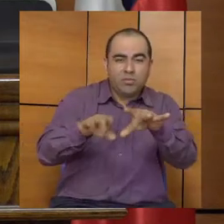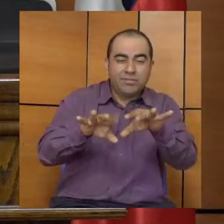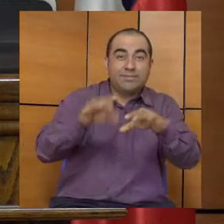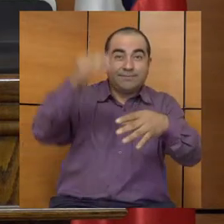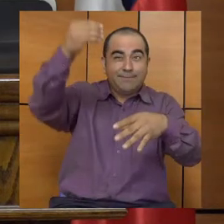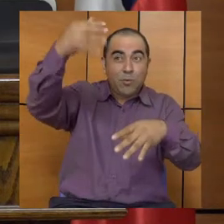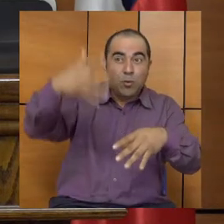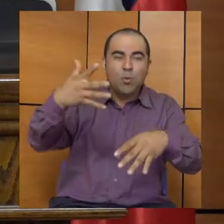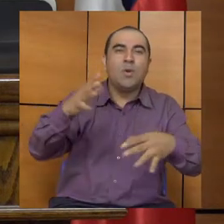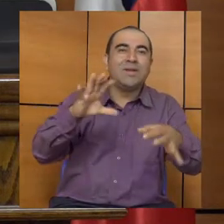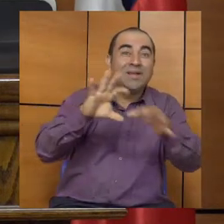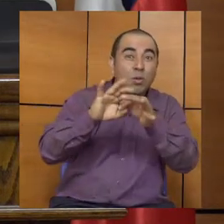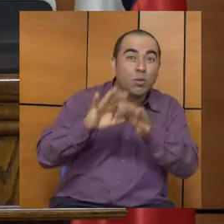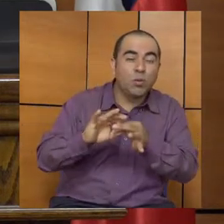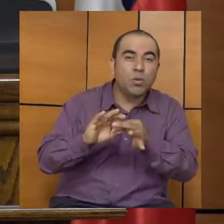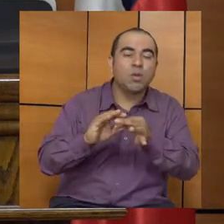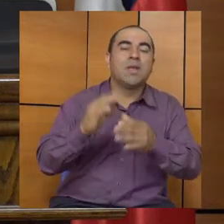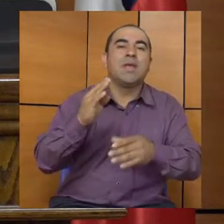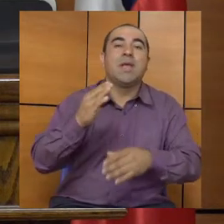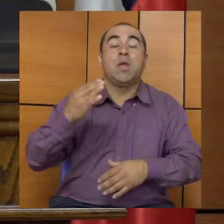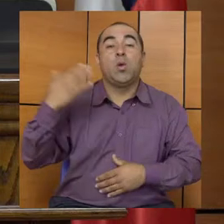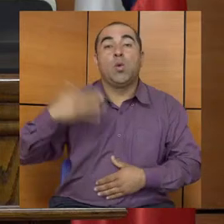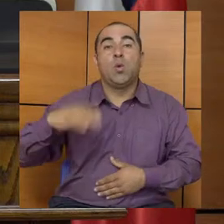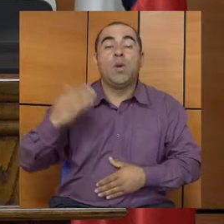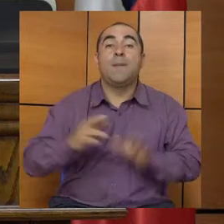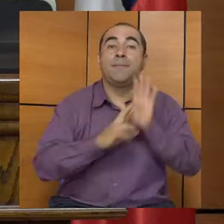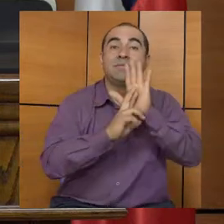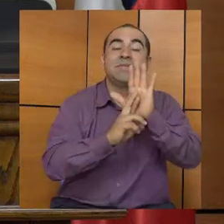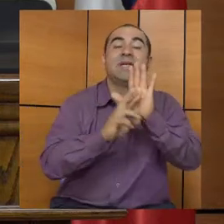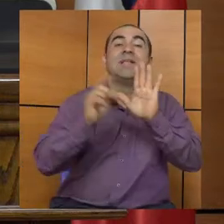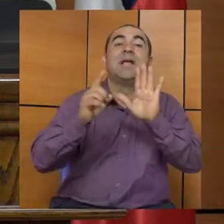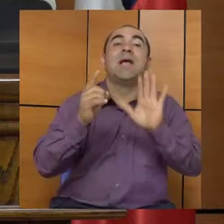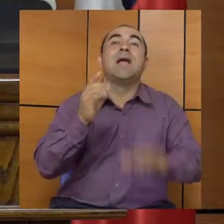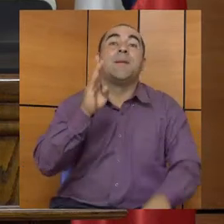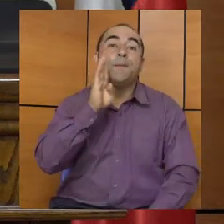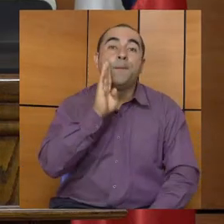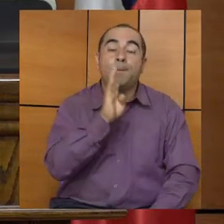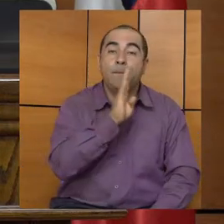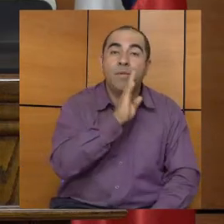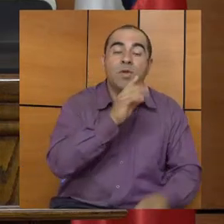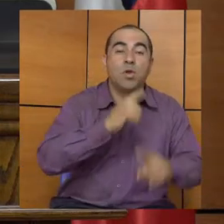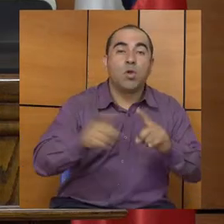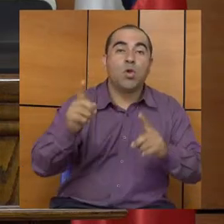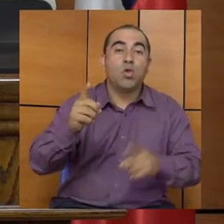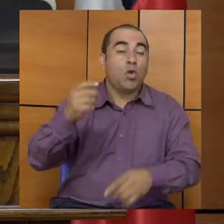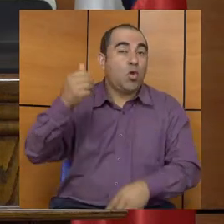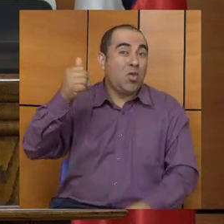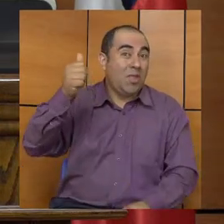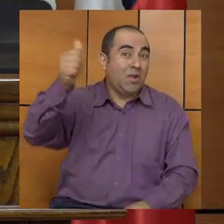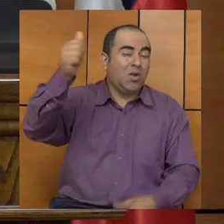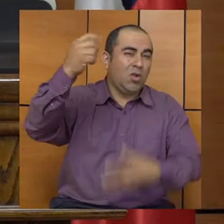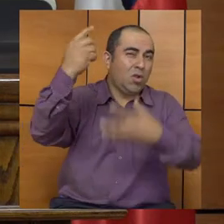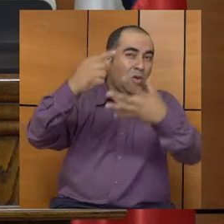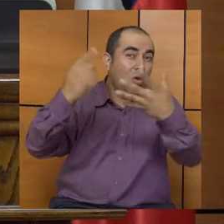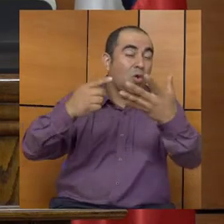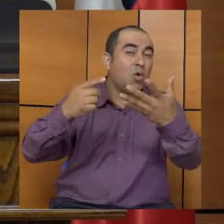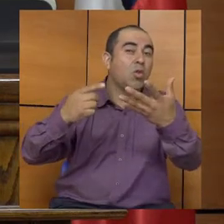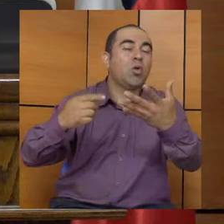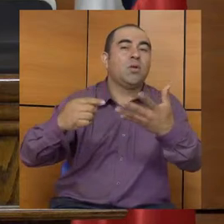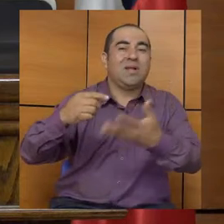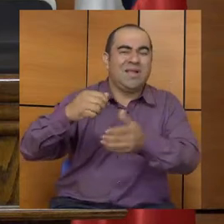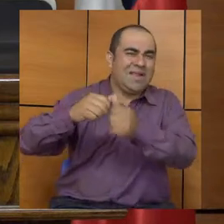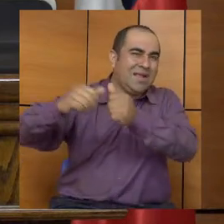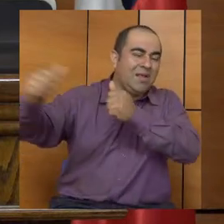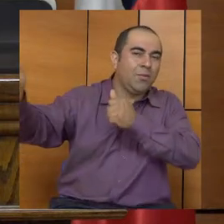al representante de la Universidad del Biobío, el decano Benito Umaña. También desearle suerte porque sabemos que